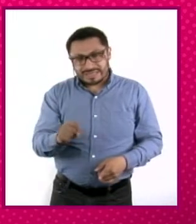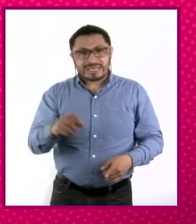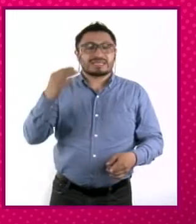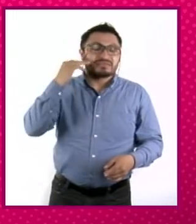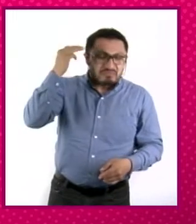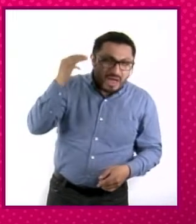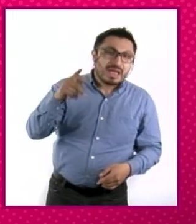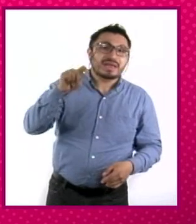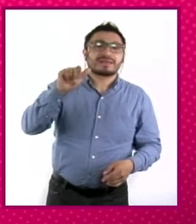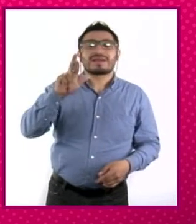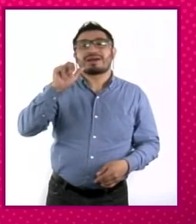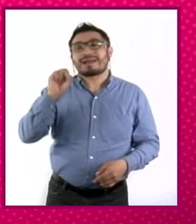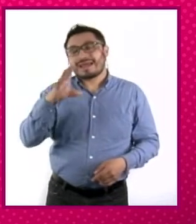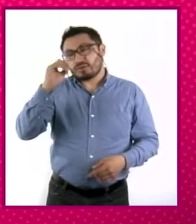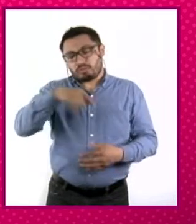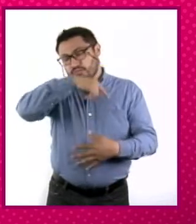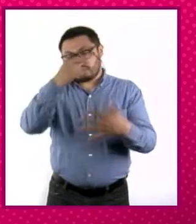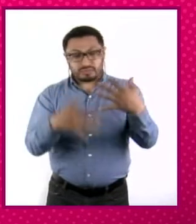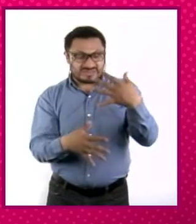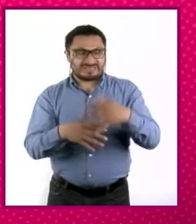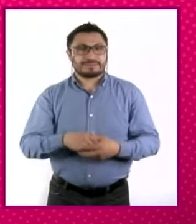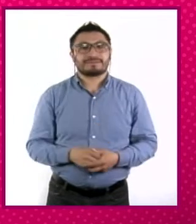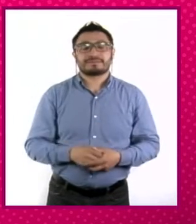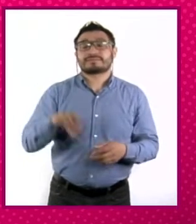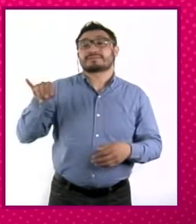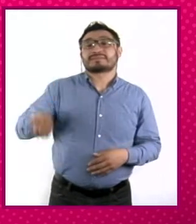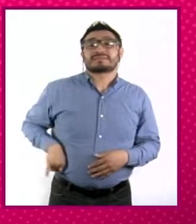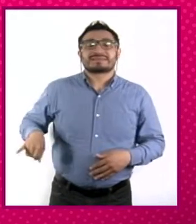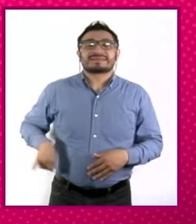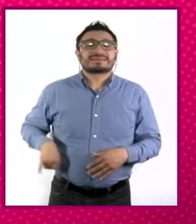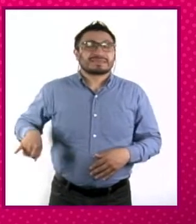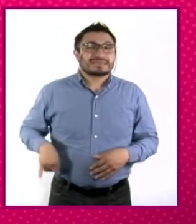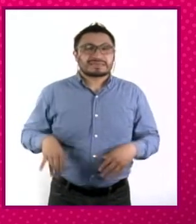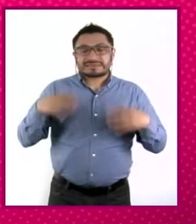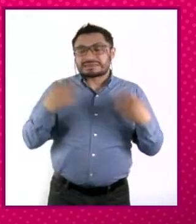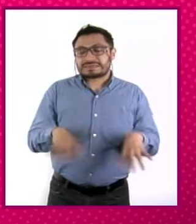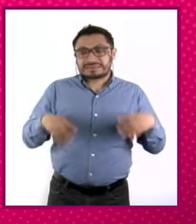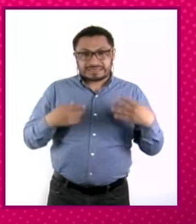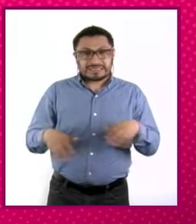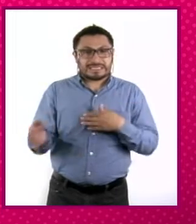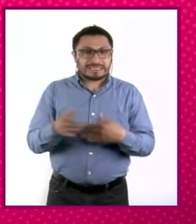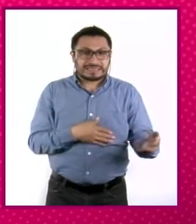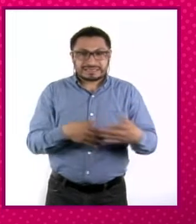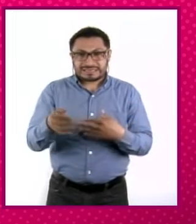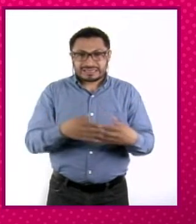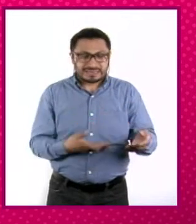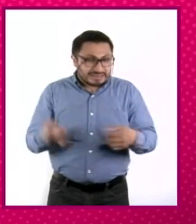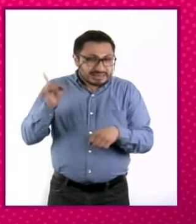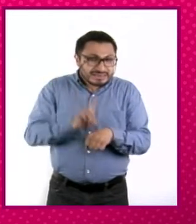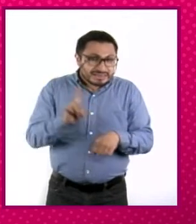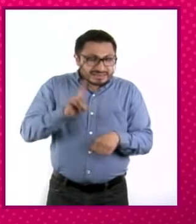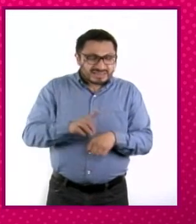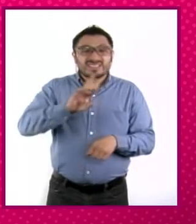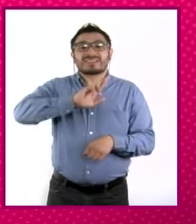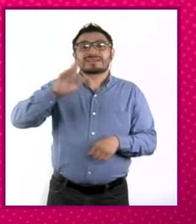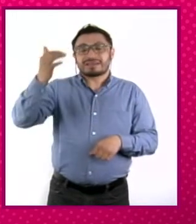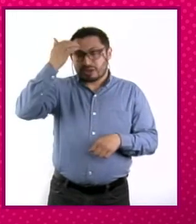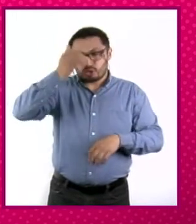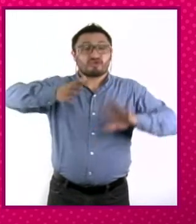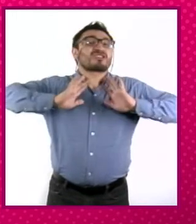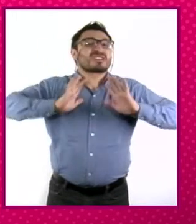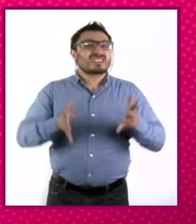brutal, pero se trató de integrar al indio, es decir, que se convirtieran en ciudadanos mexicanos. Eso pasaba en todo el mundo, en Estados